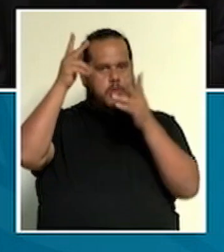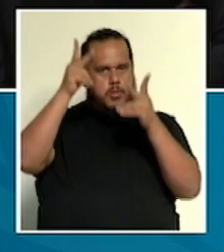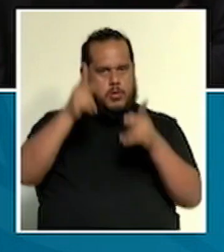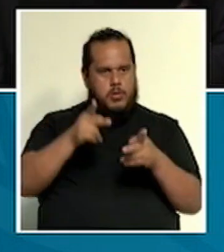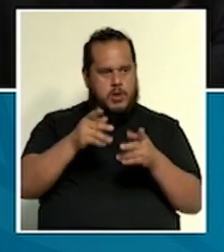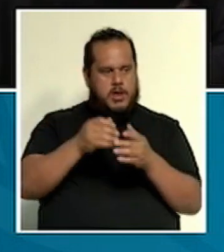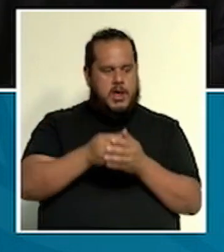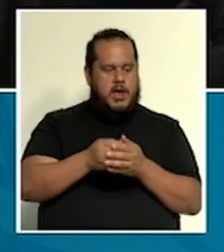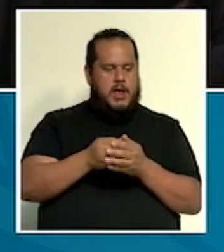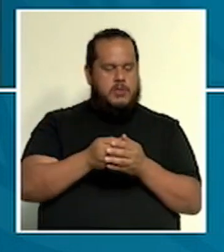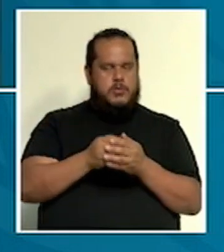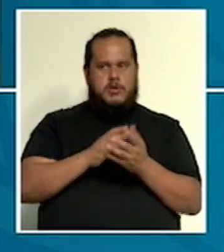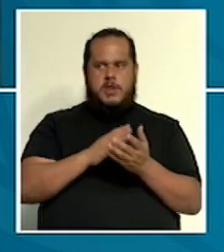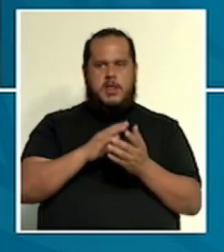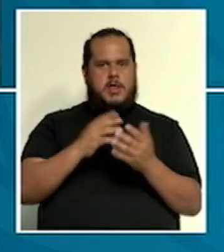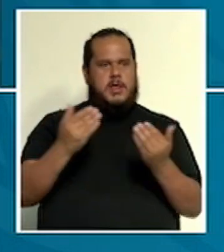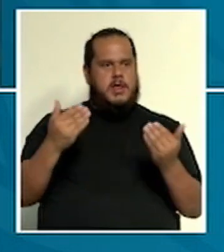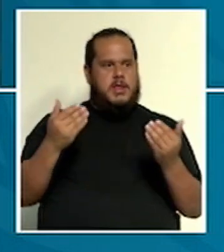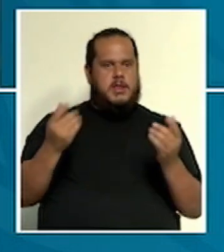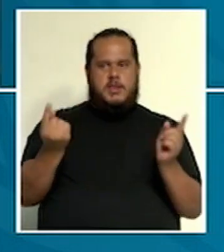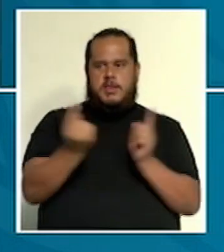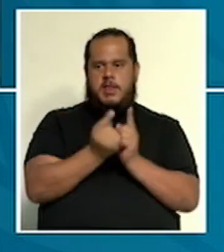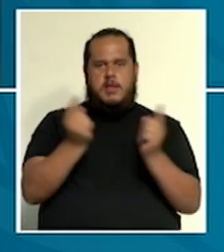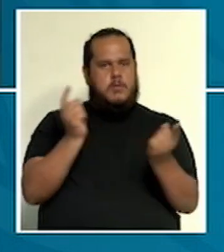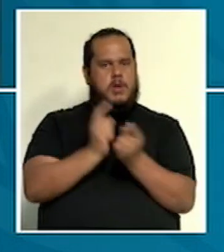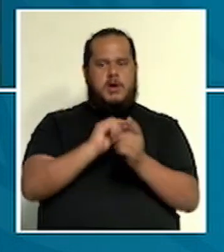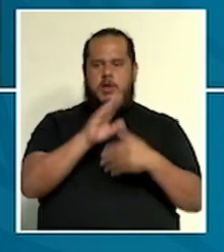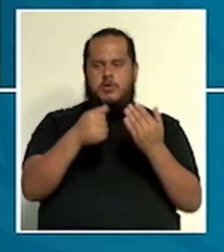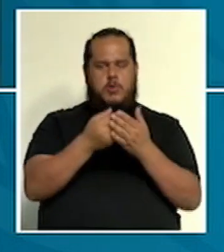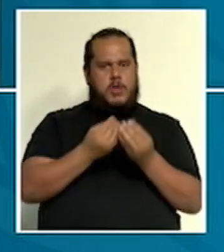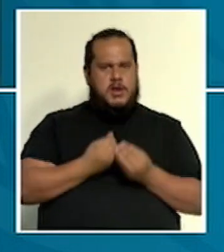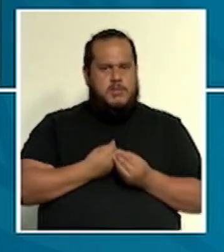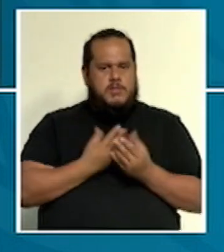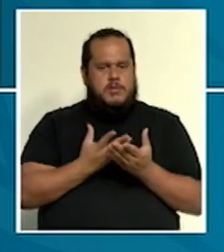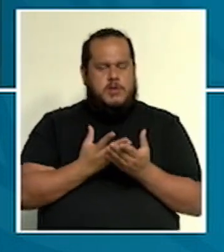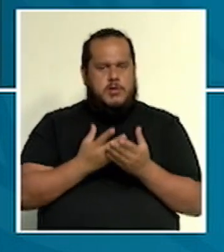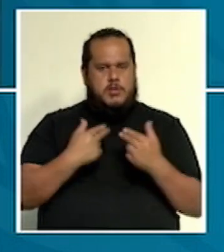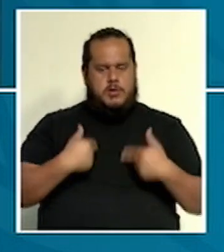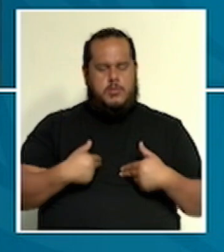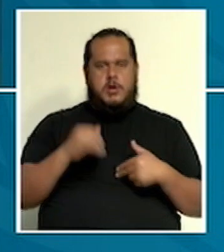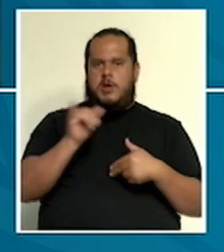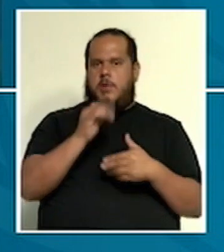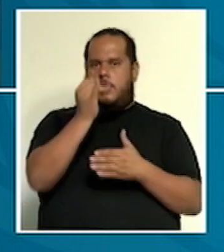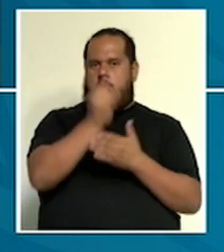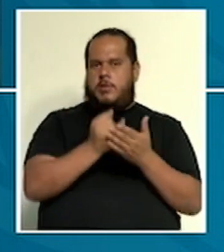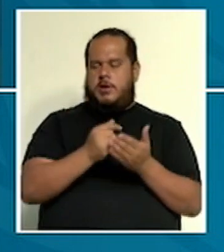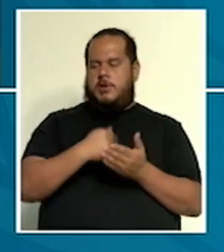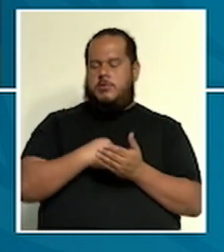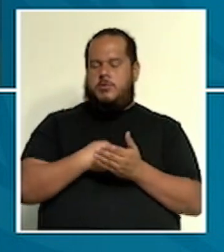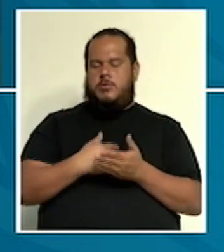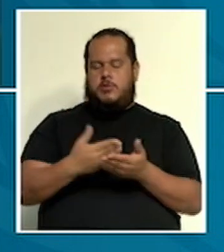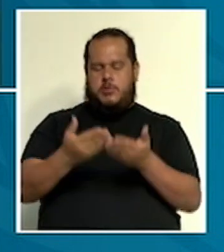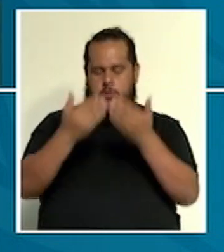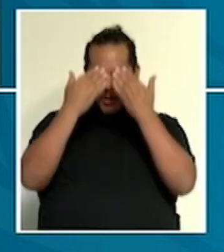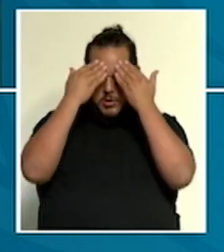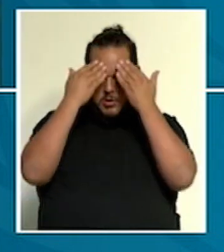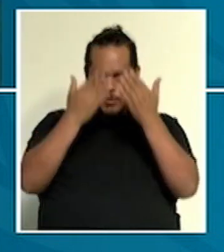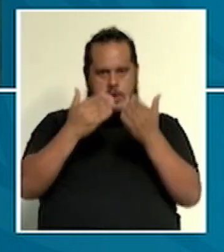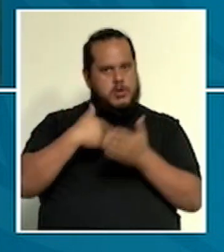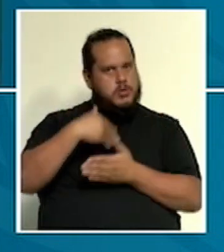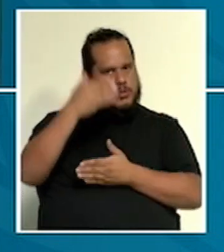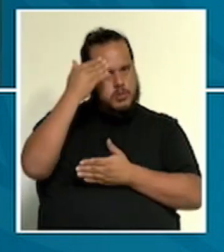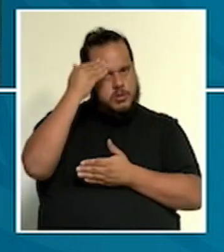coinciden todas las manifestaciones del ser humano, como las artes. Y yo estoy convencida, plenamente